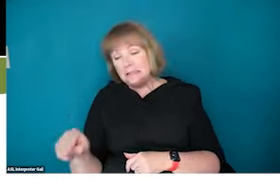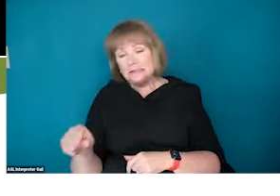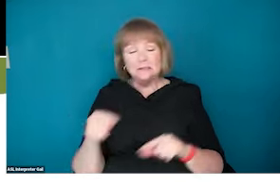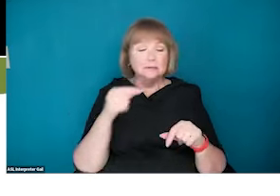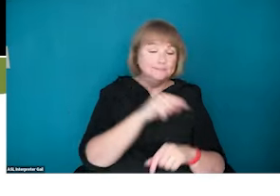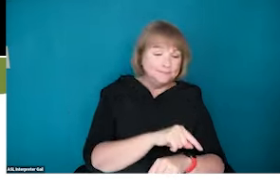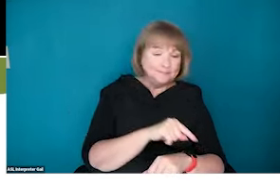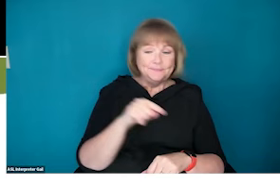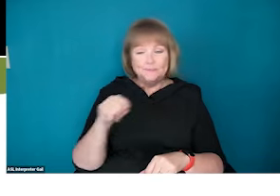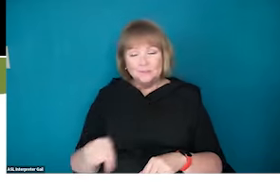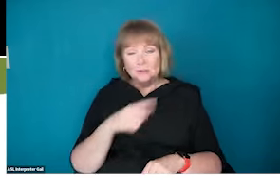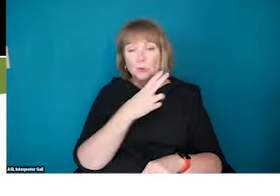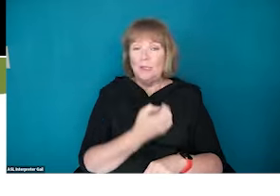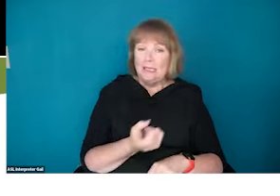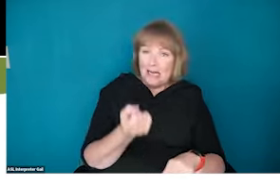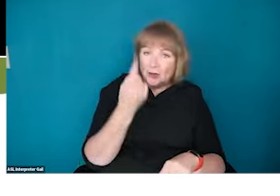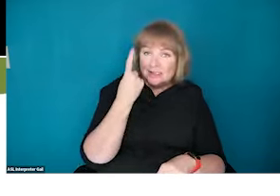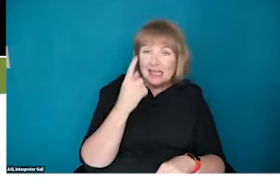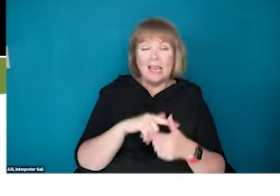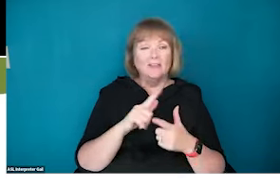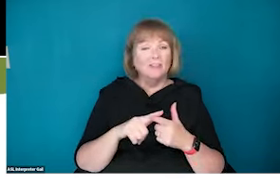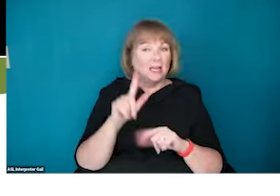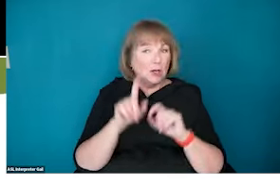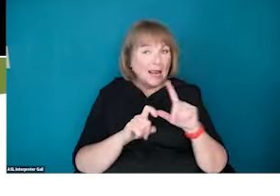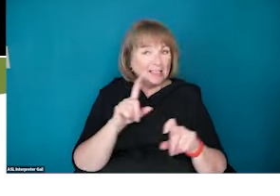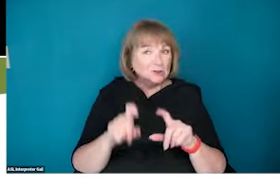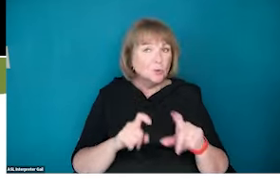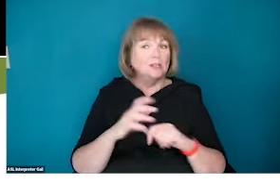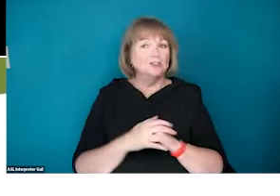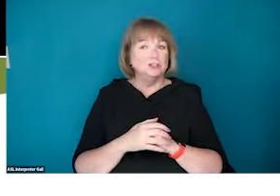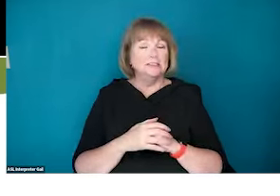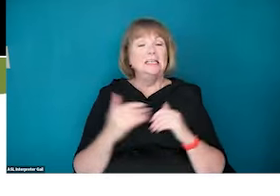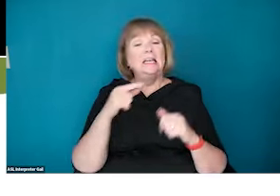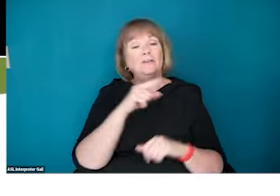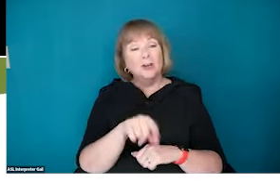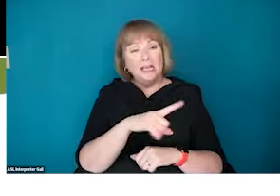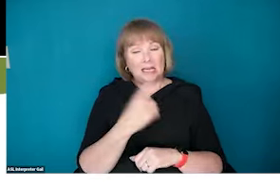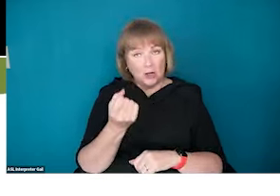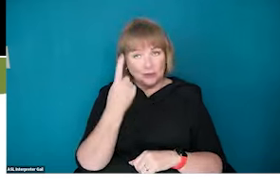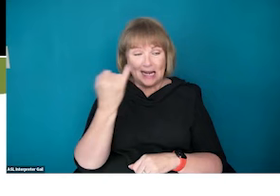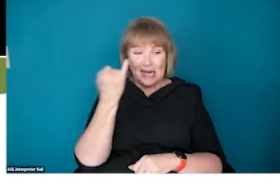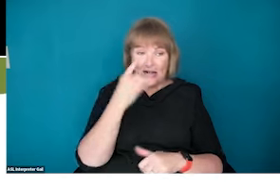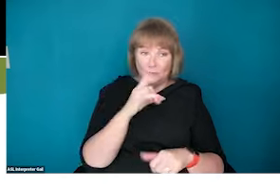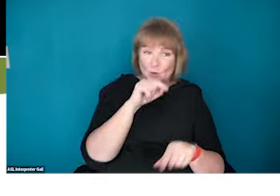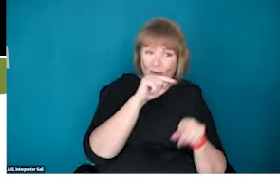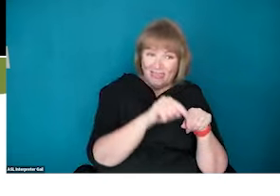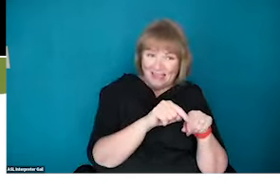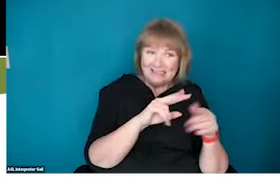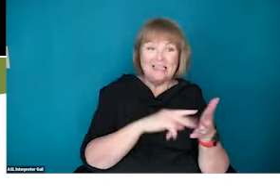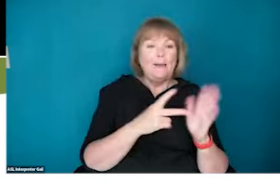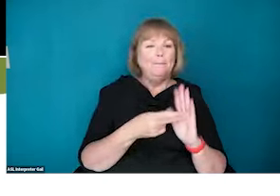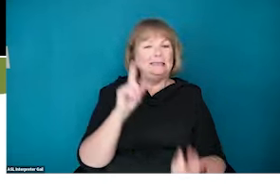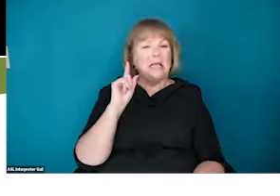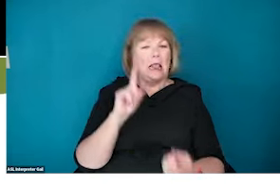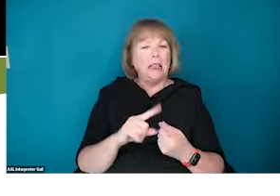trabajos. Entonces, por ejemplo, entonces él dice, yo quiero trabajar para poder ahorrar, para poderme ir a vivir solo. Entonces, nosotros le dijimos, si tú escoges